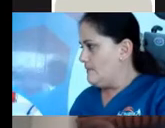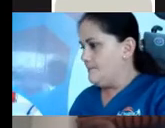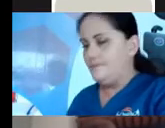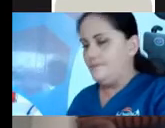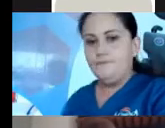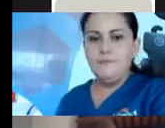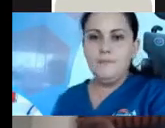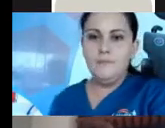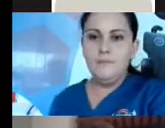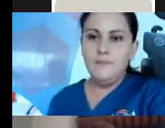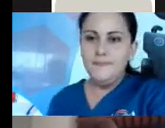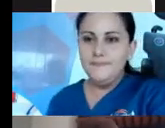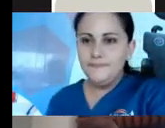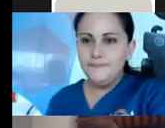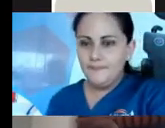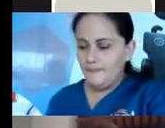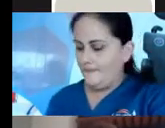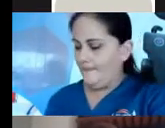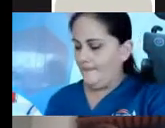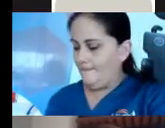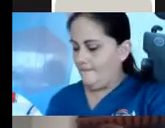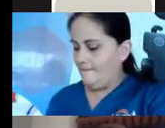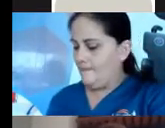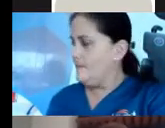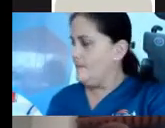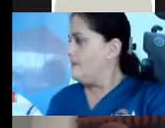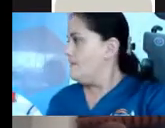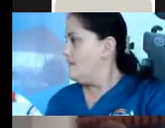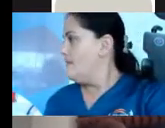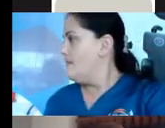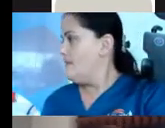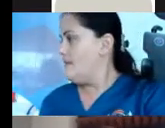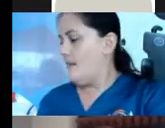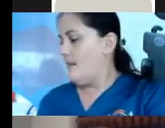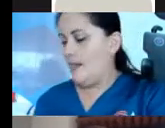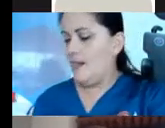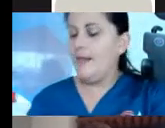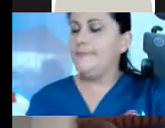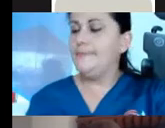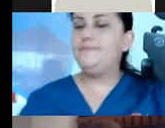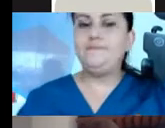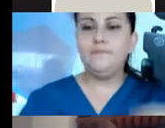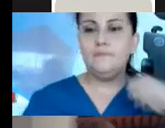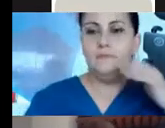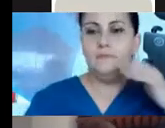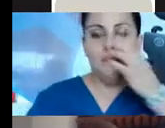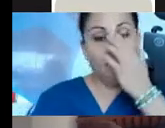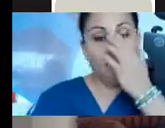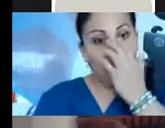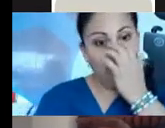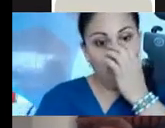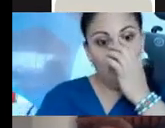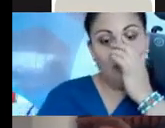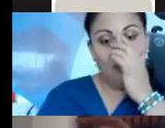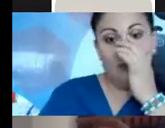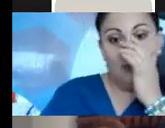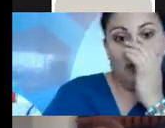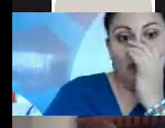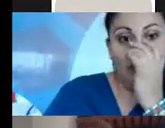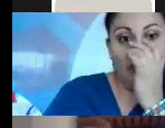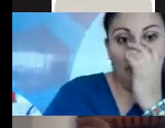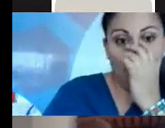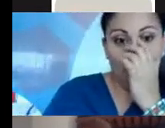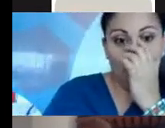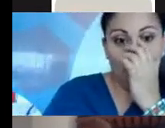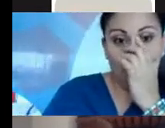volvemos a lo mismo. Escoger, decidir, diseñar realmente el sistema de línea blanda para mi sujeto.